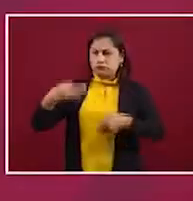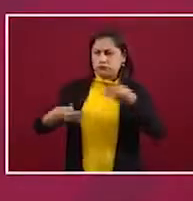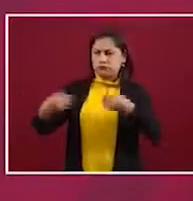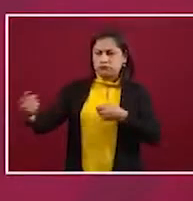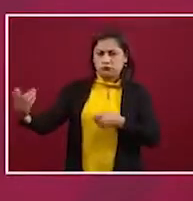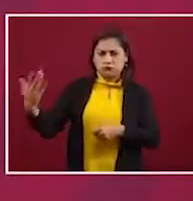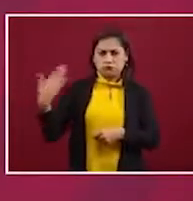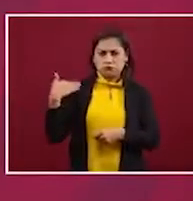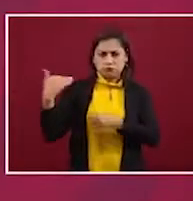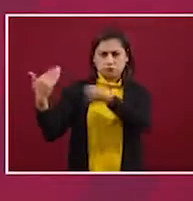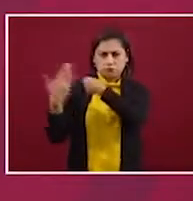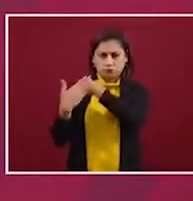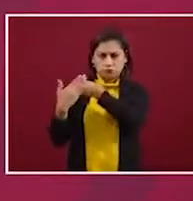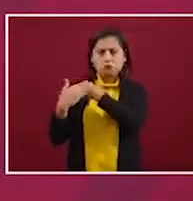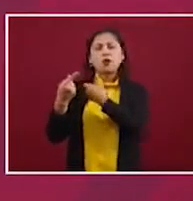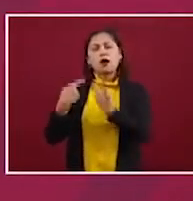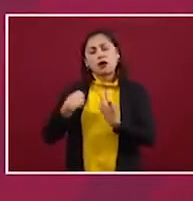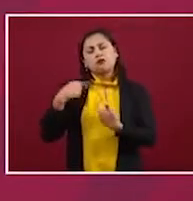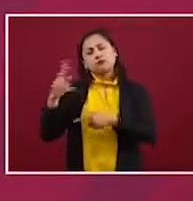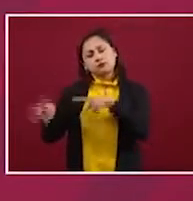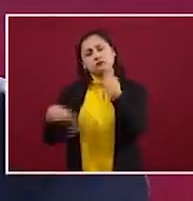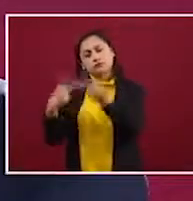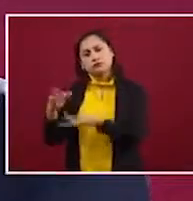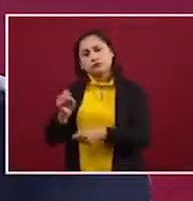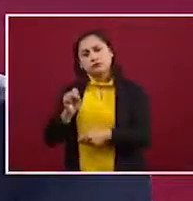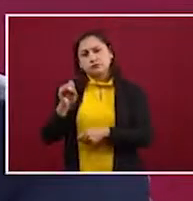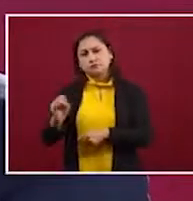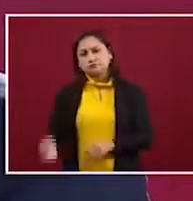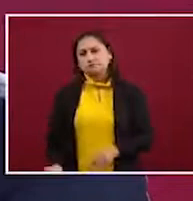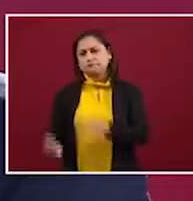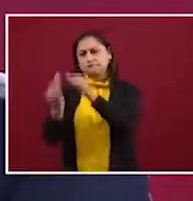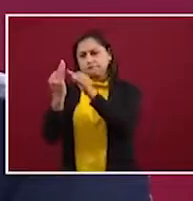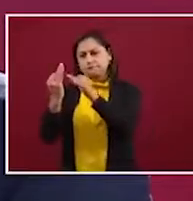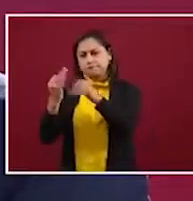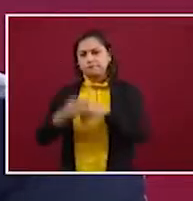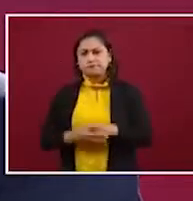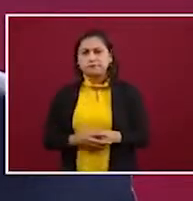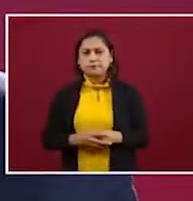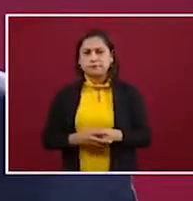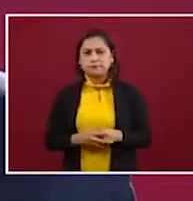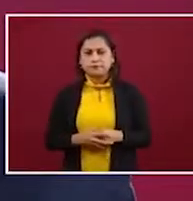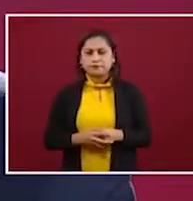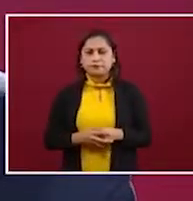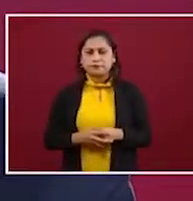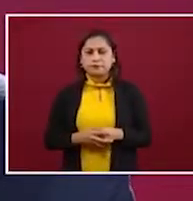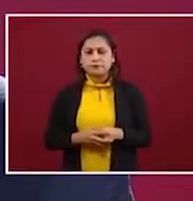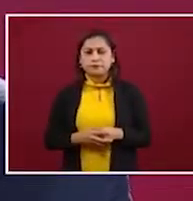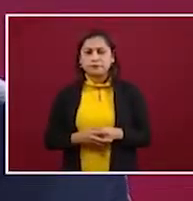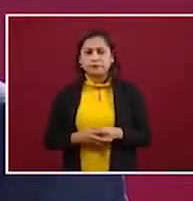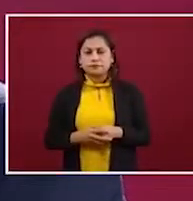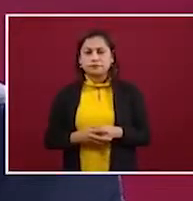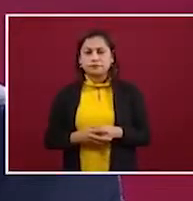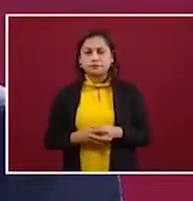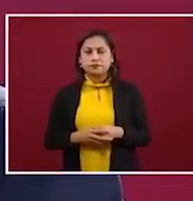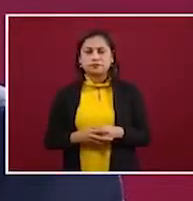lo solicita la autoridad competente para ir a dar